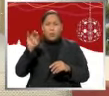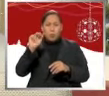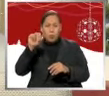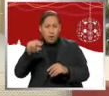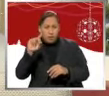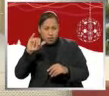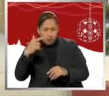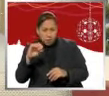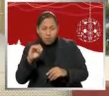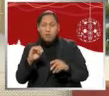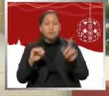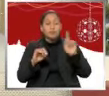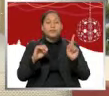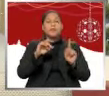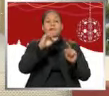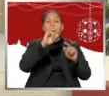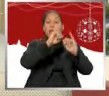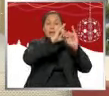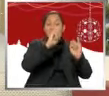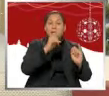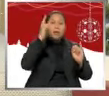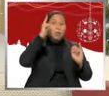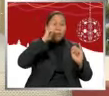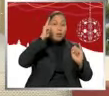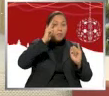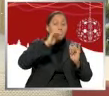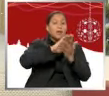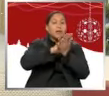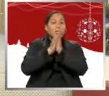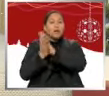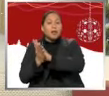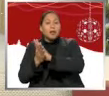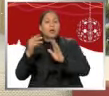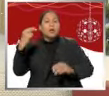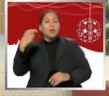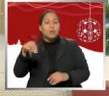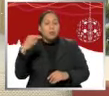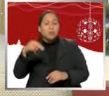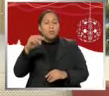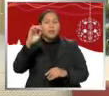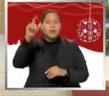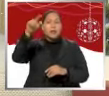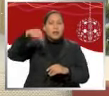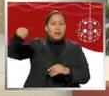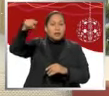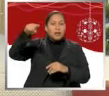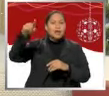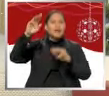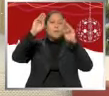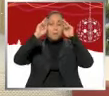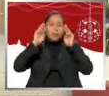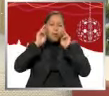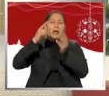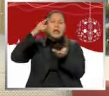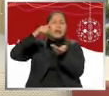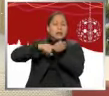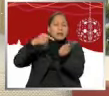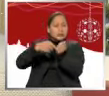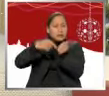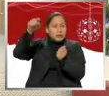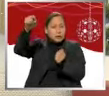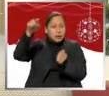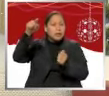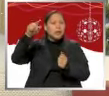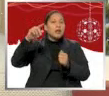Virgen de Guadalupe, el nombre es el de una virgen en Extremadura, donde hay un monasterio, el monasterio